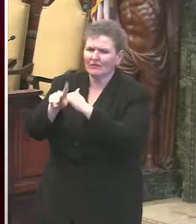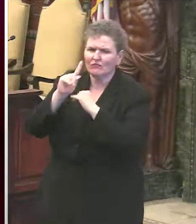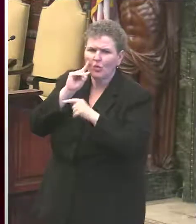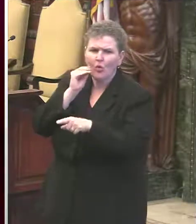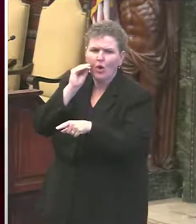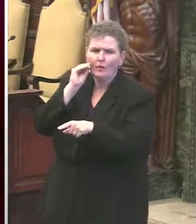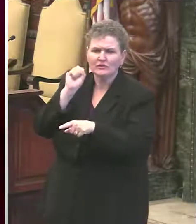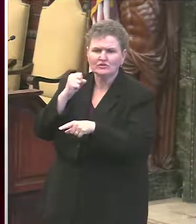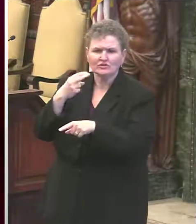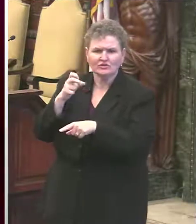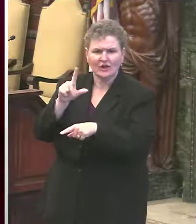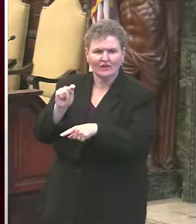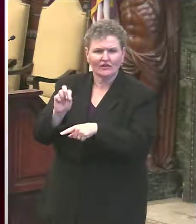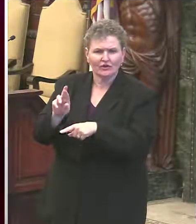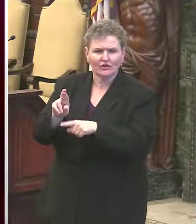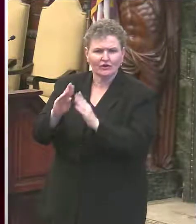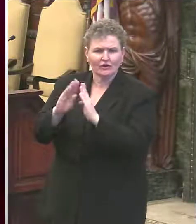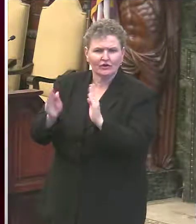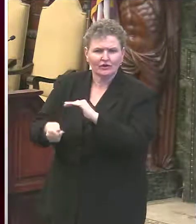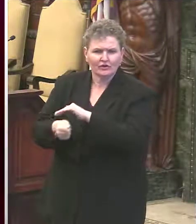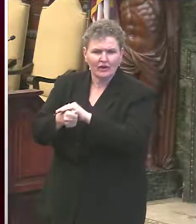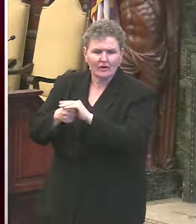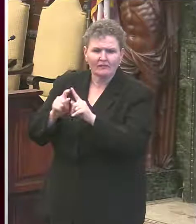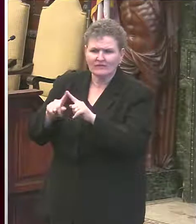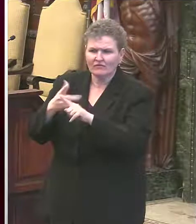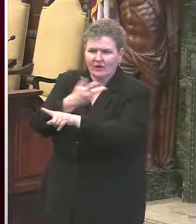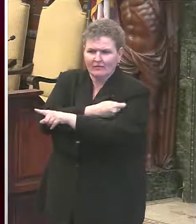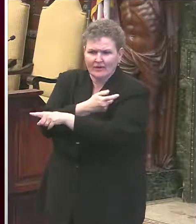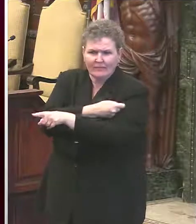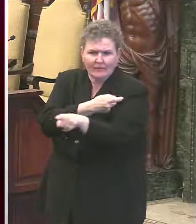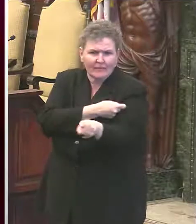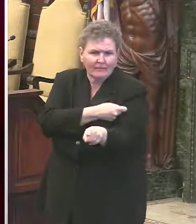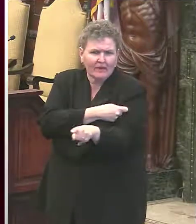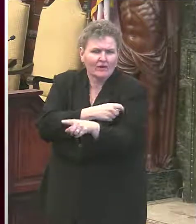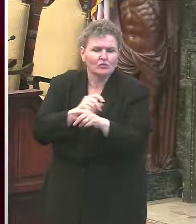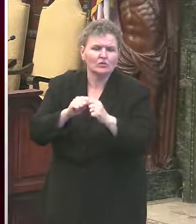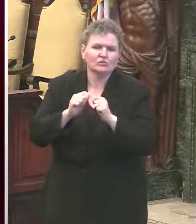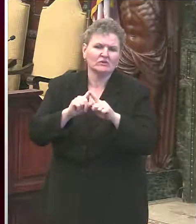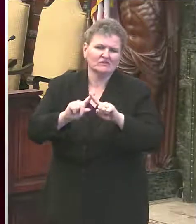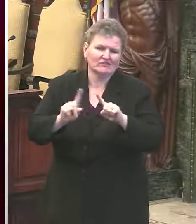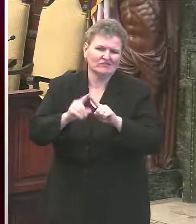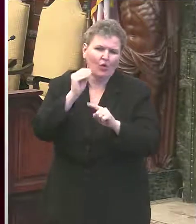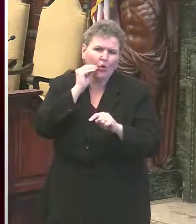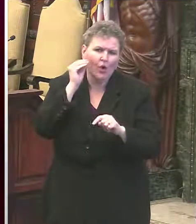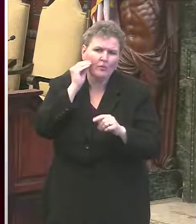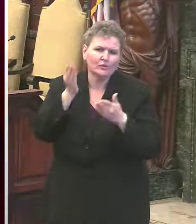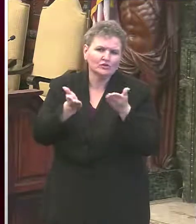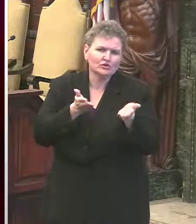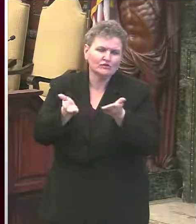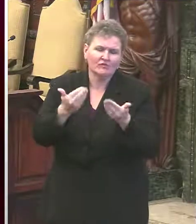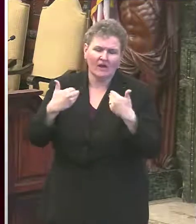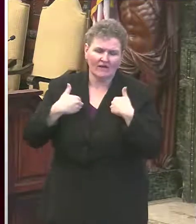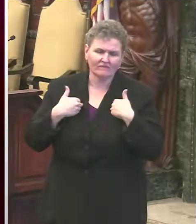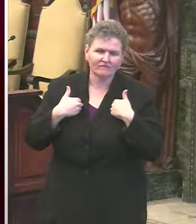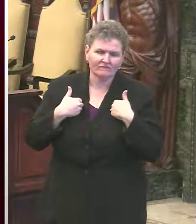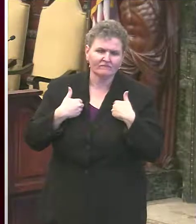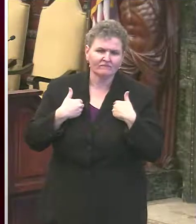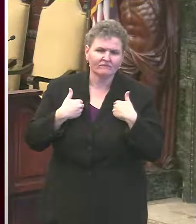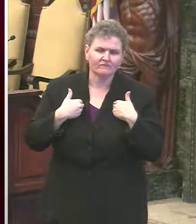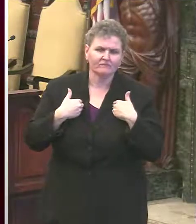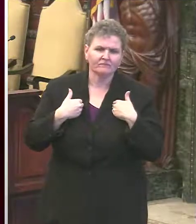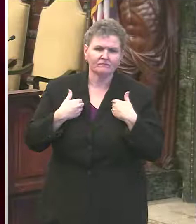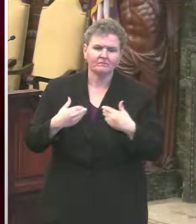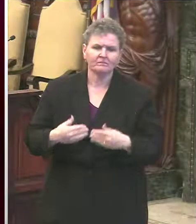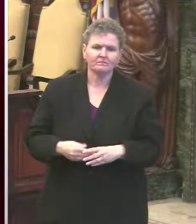shelters. And then, working with a variety of homeless service organizations, trying to then go beyond that to people